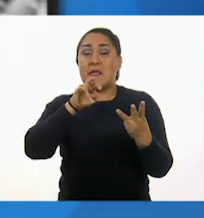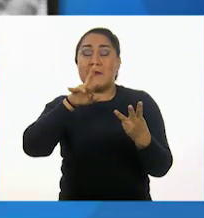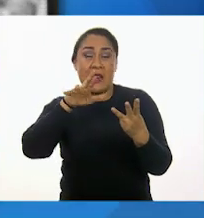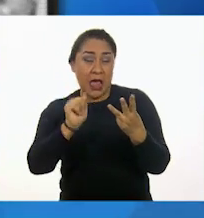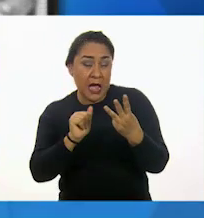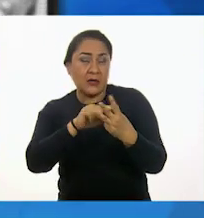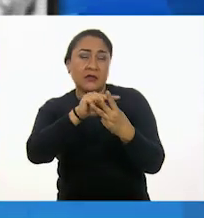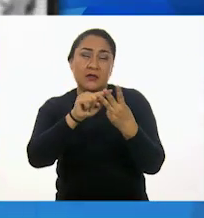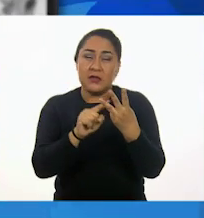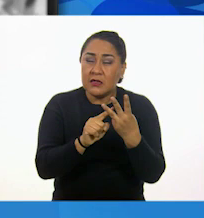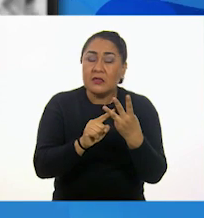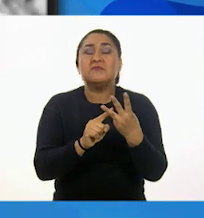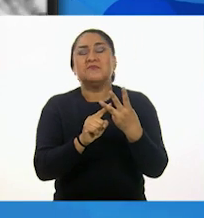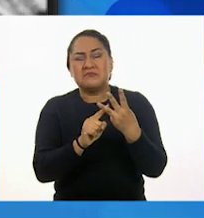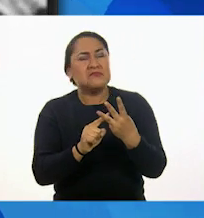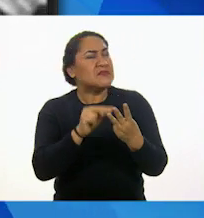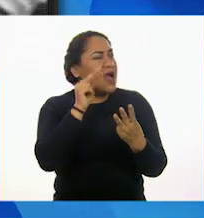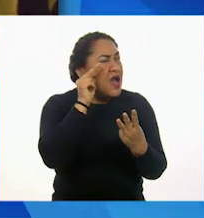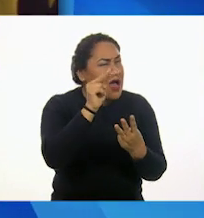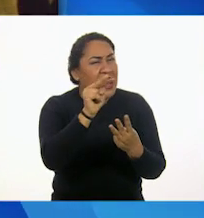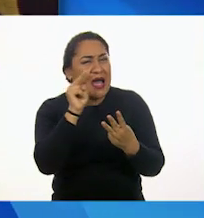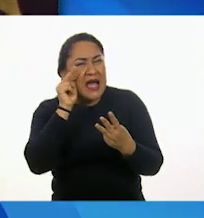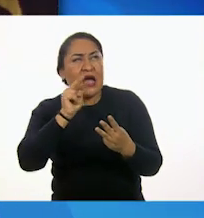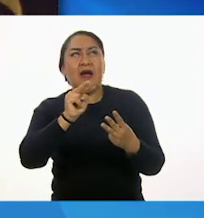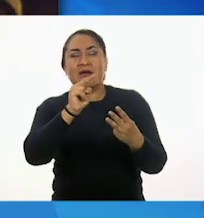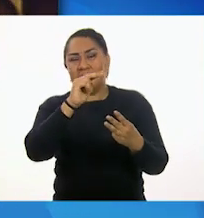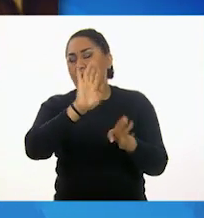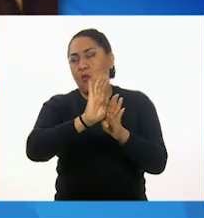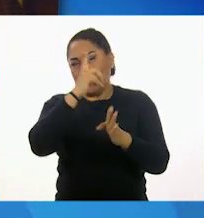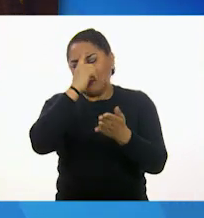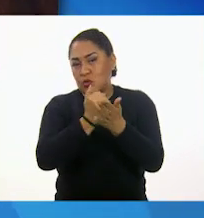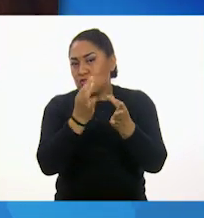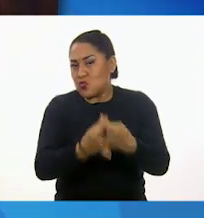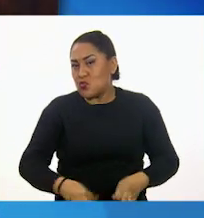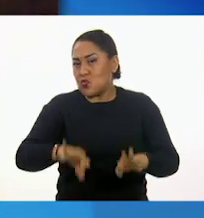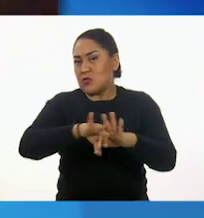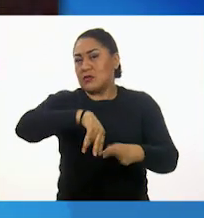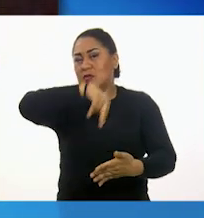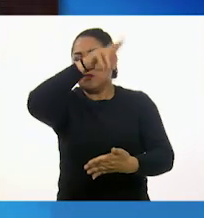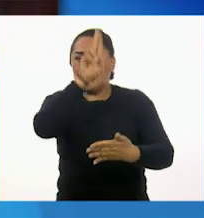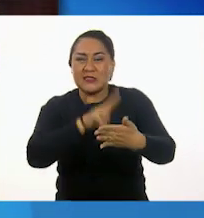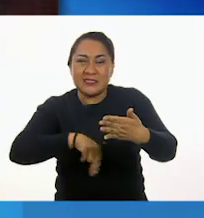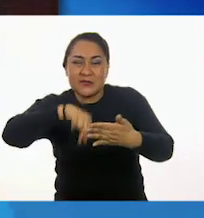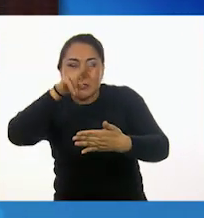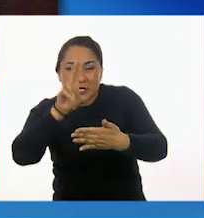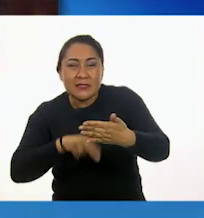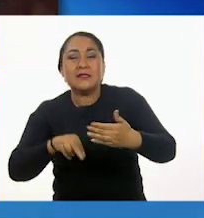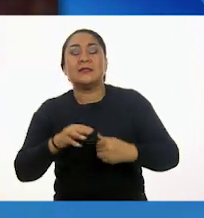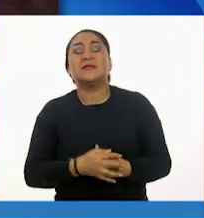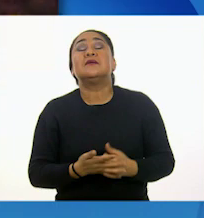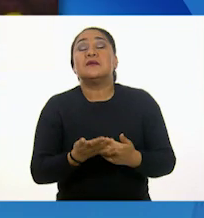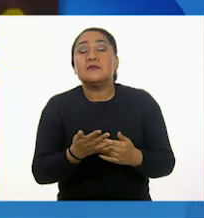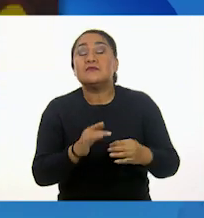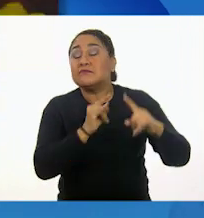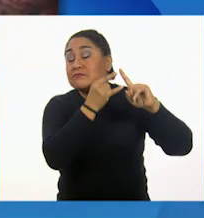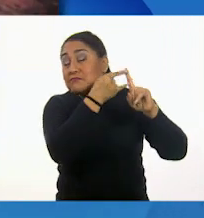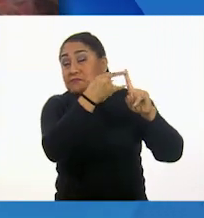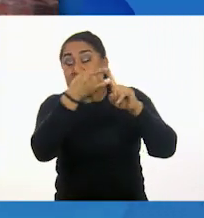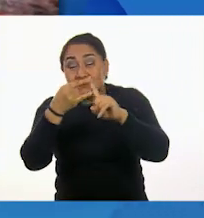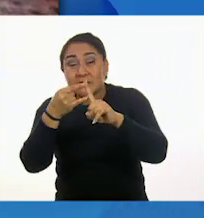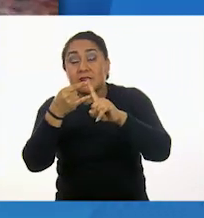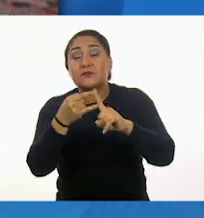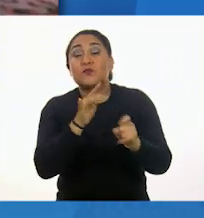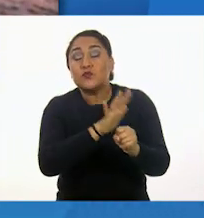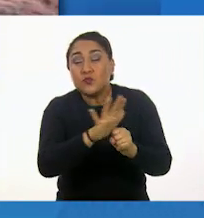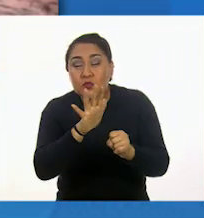algún momento nos hemos topado con un cuadro muy emblemático, como es la India con los alcatraces. Los cuadros que son más